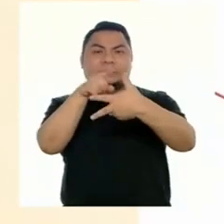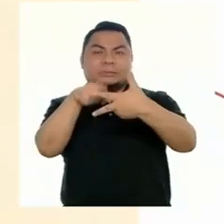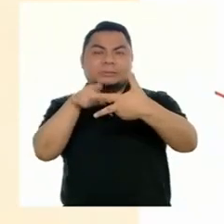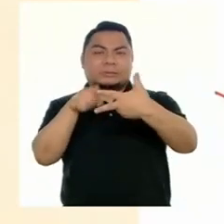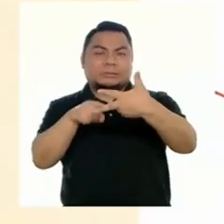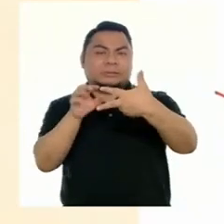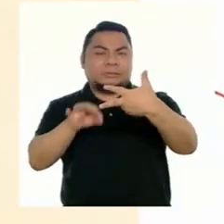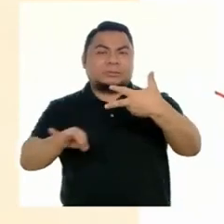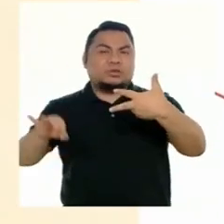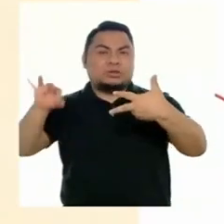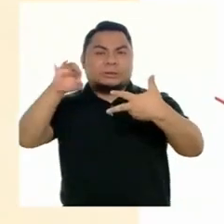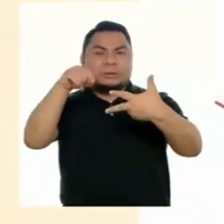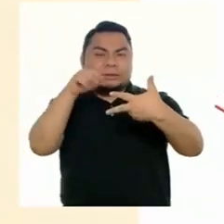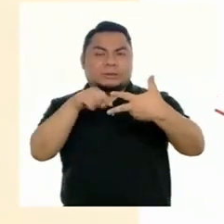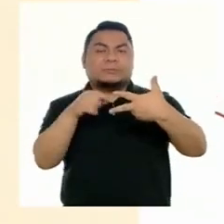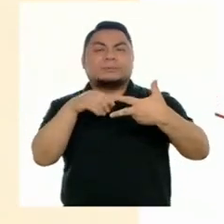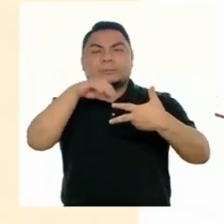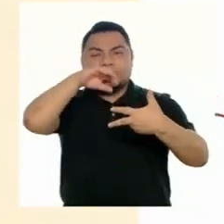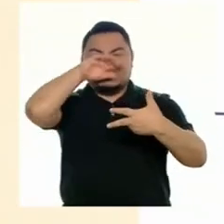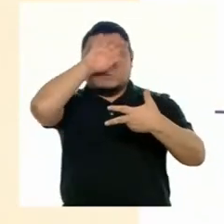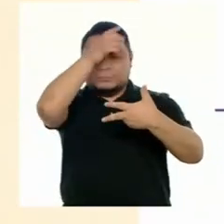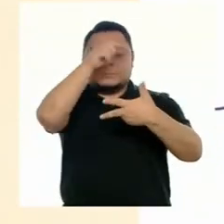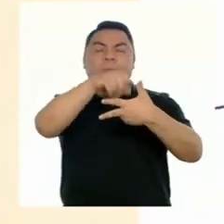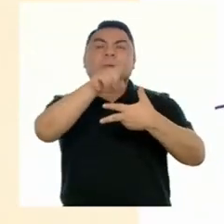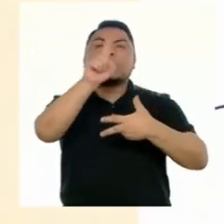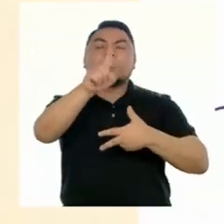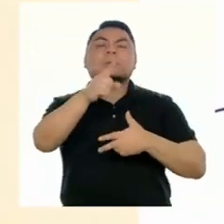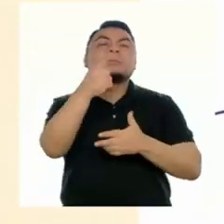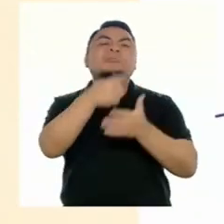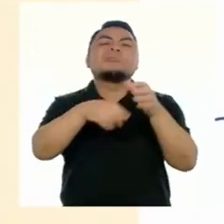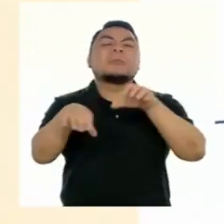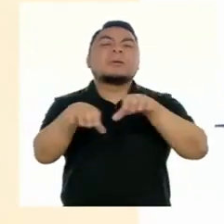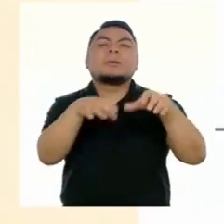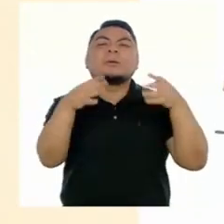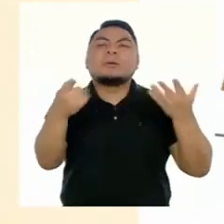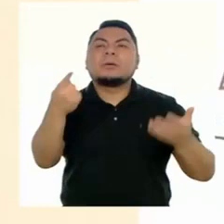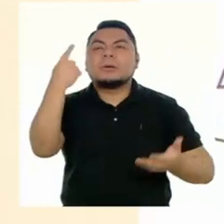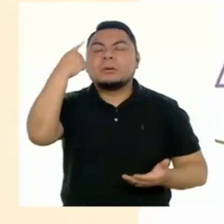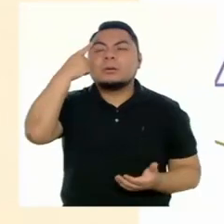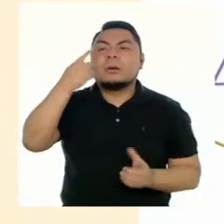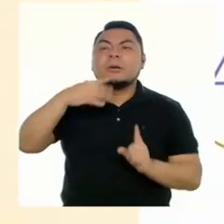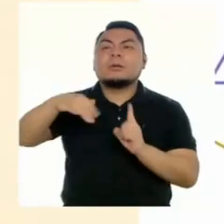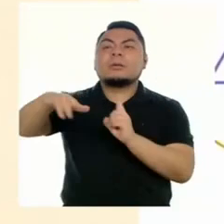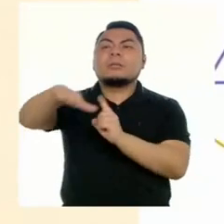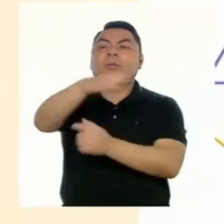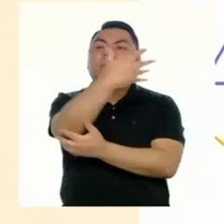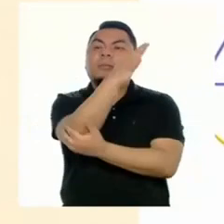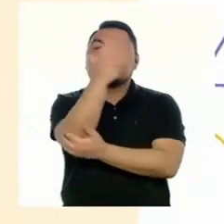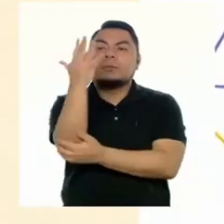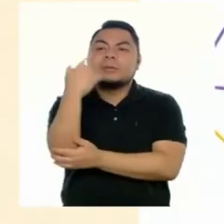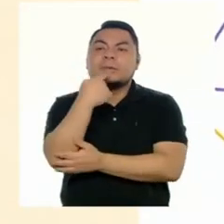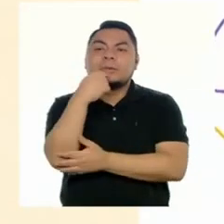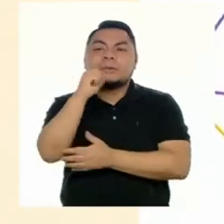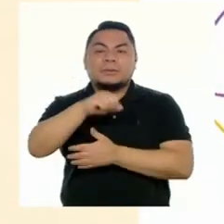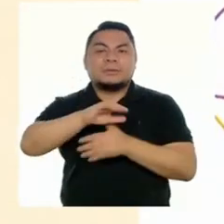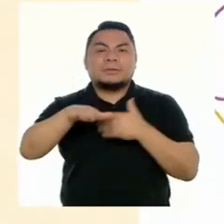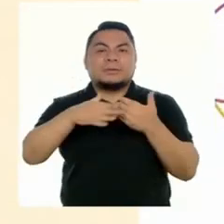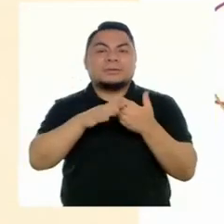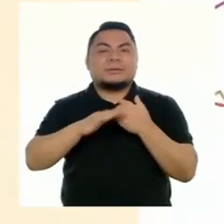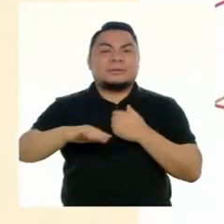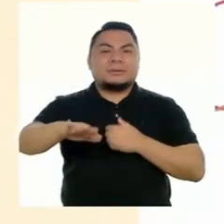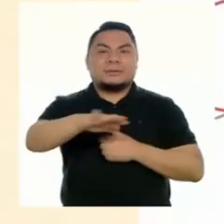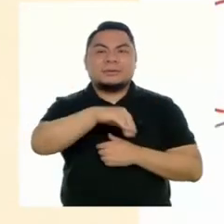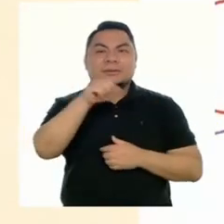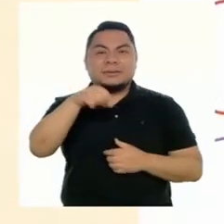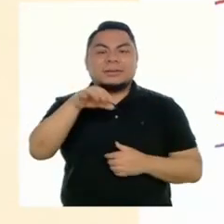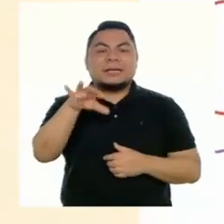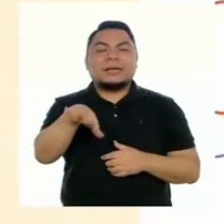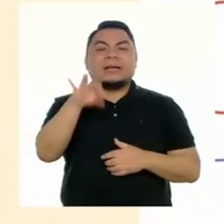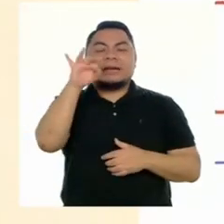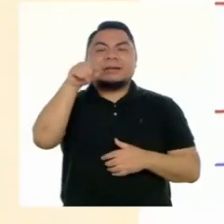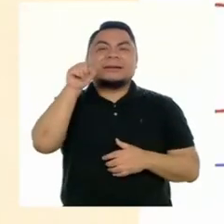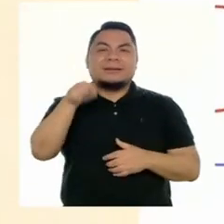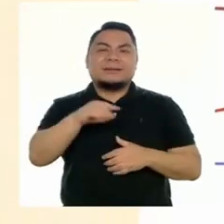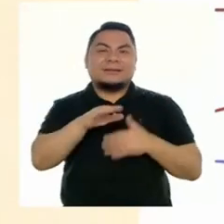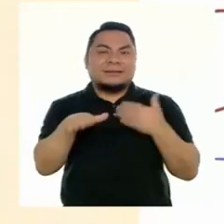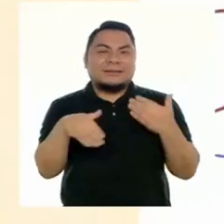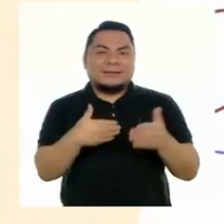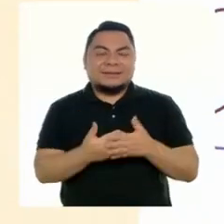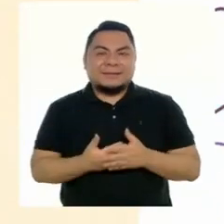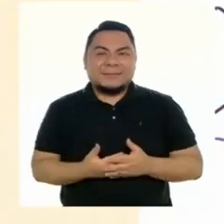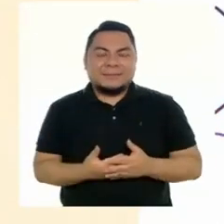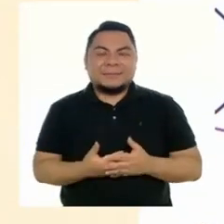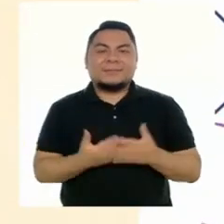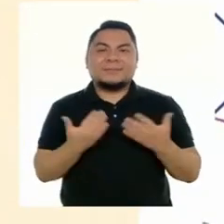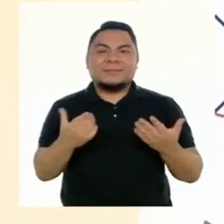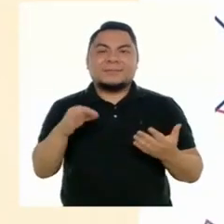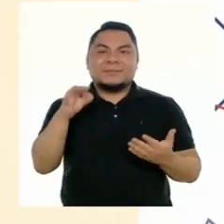puntos claves. 1. ¿Qué aspecto de la biodiversidad de nuestro país elegirías para expresar